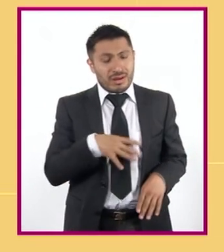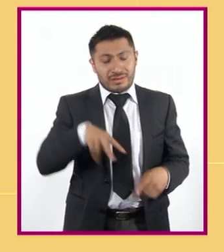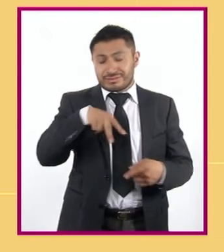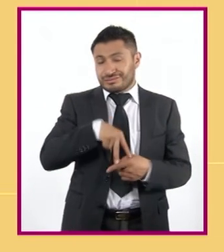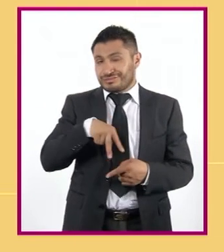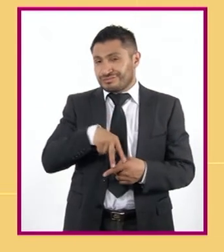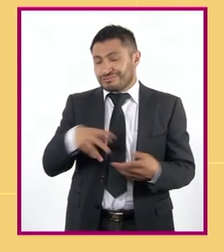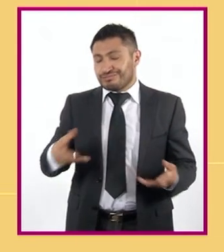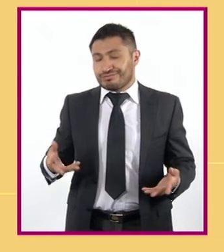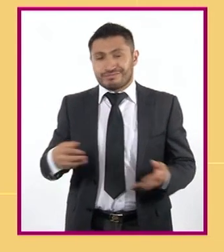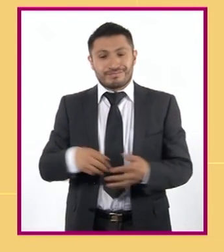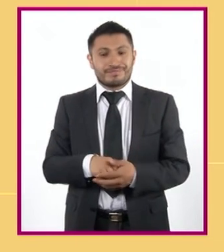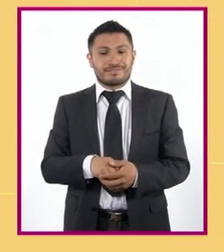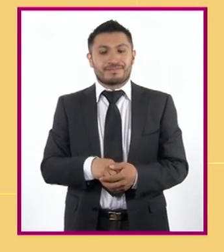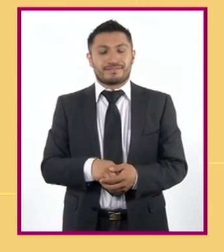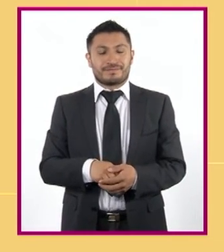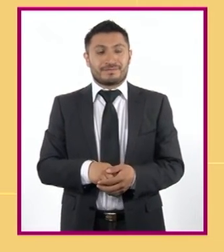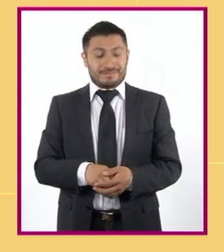triángulos equiláteros?